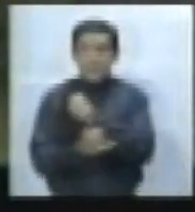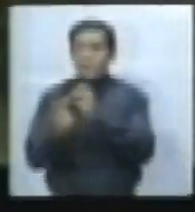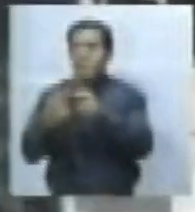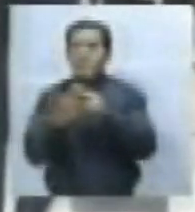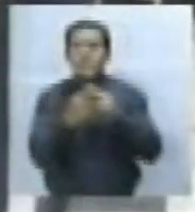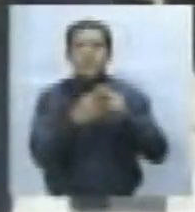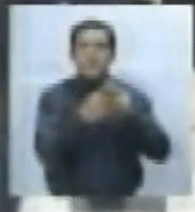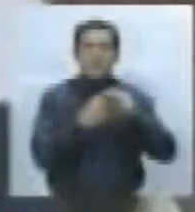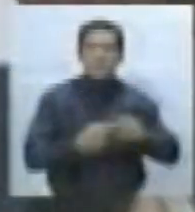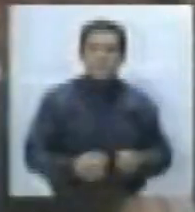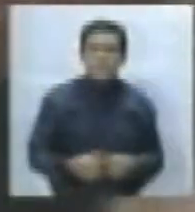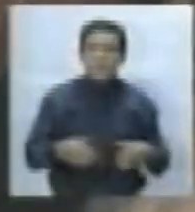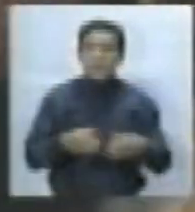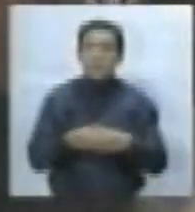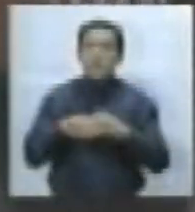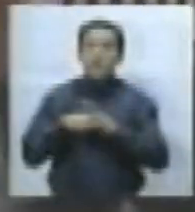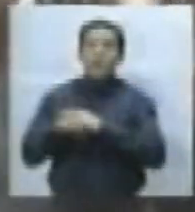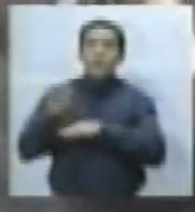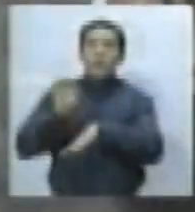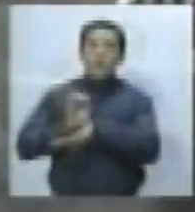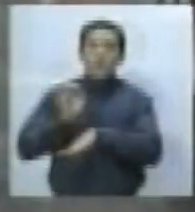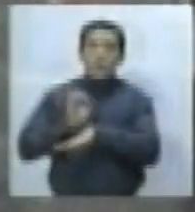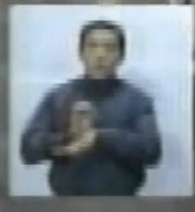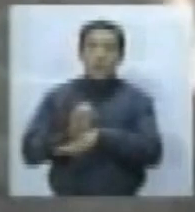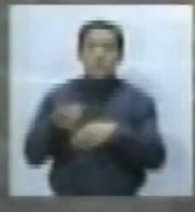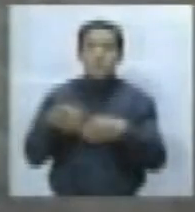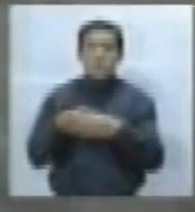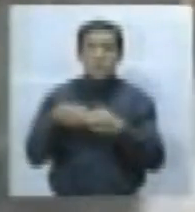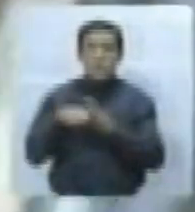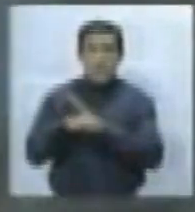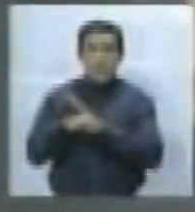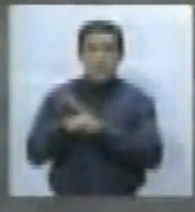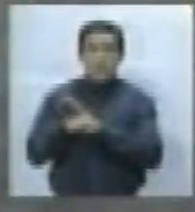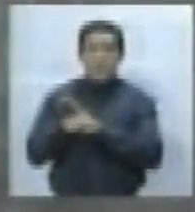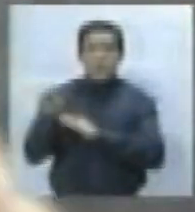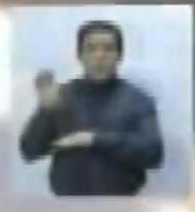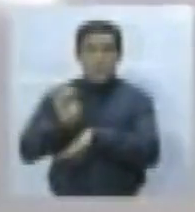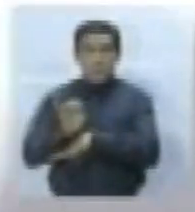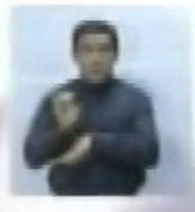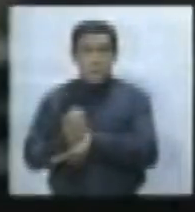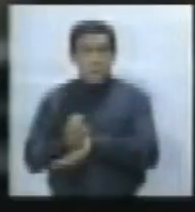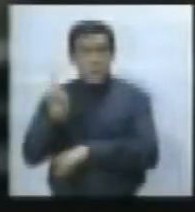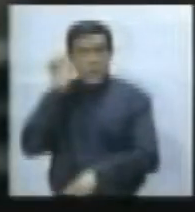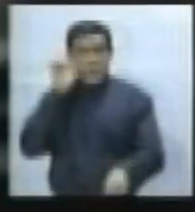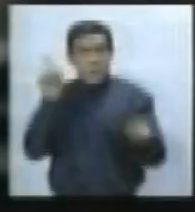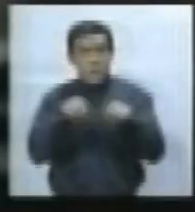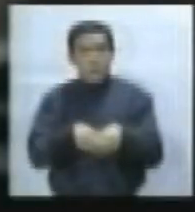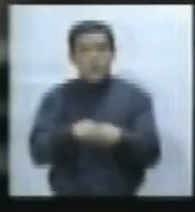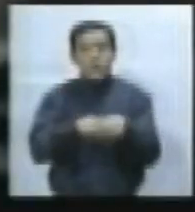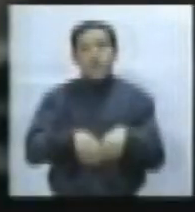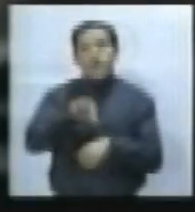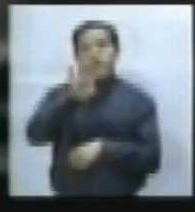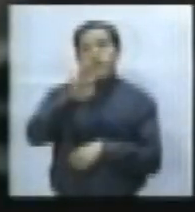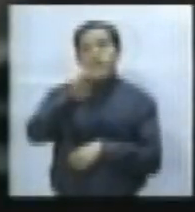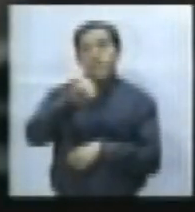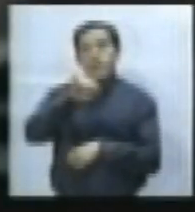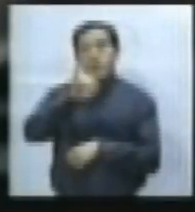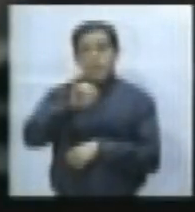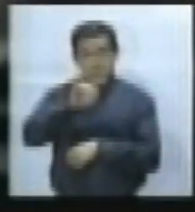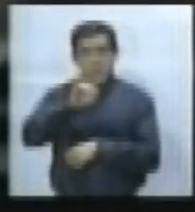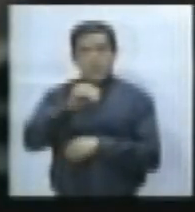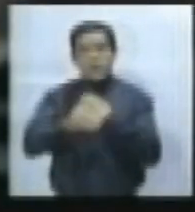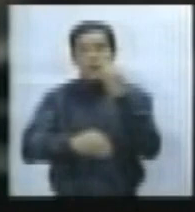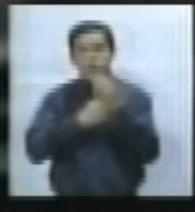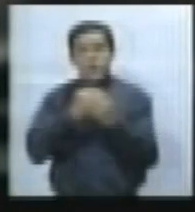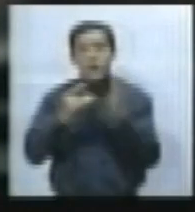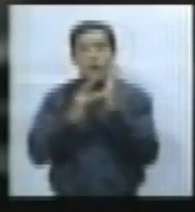financiamiento. La Asociación de Bancos del Ecuador, ASOBAN, destacó que después de la firma del acuerdo con el Fondo Monetario Internacional, FMI,